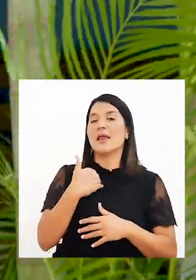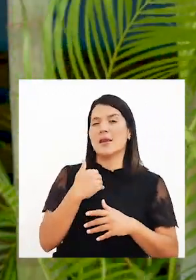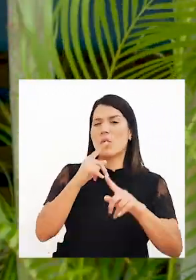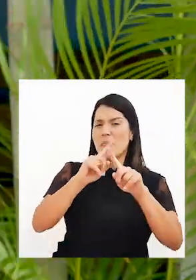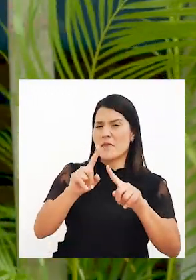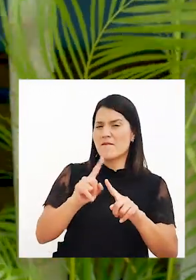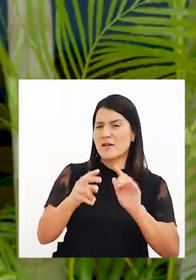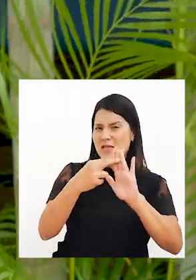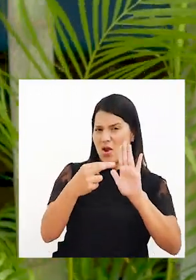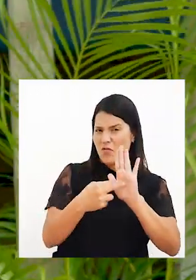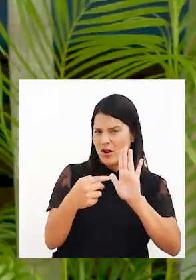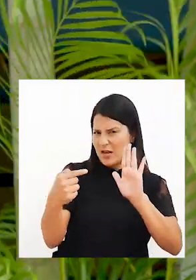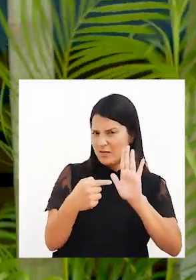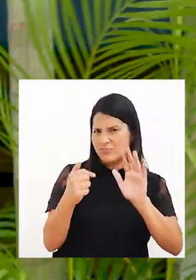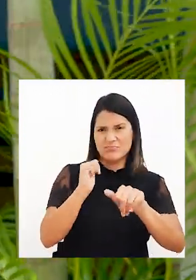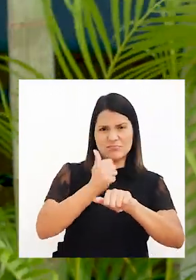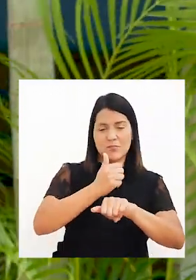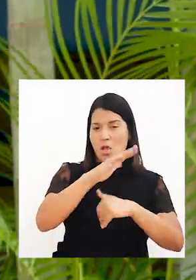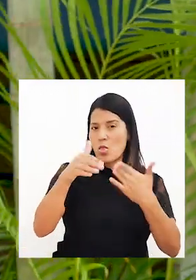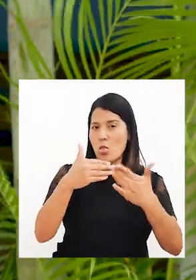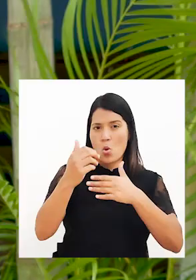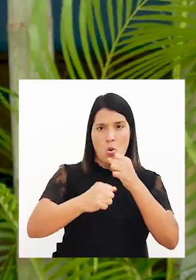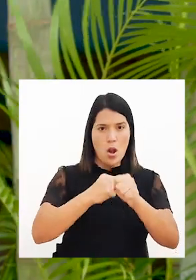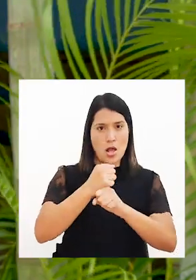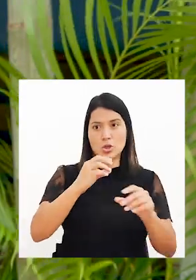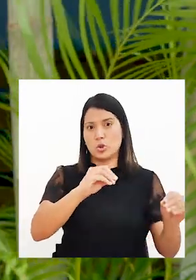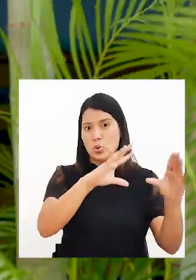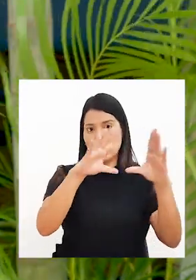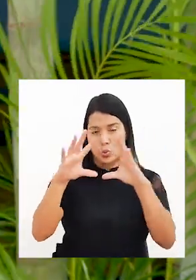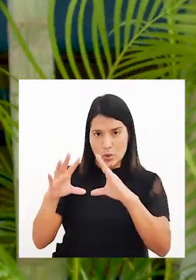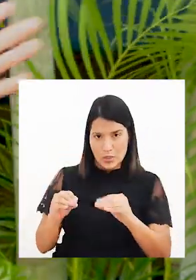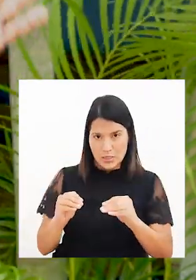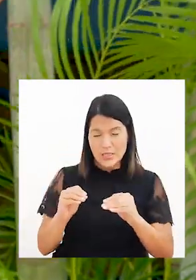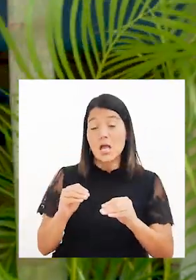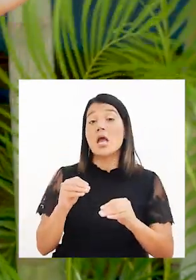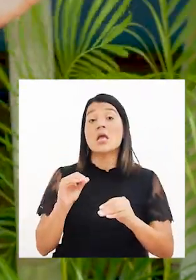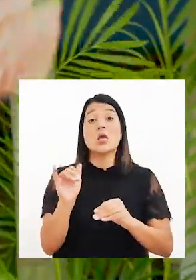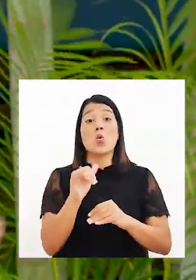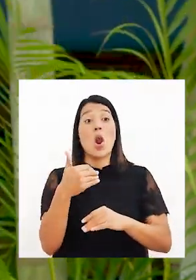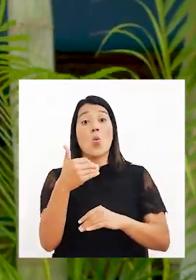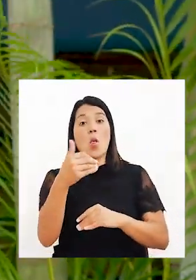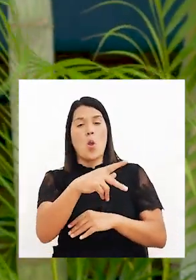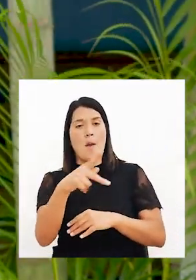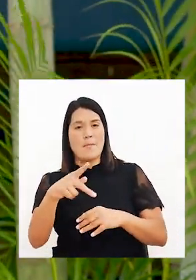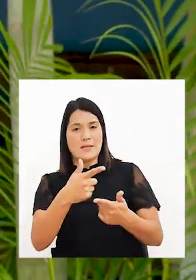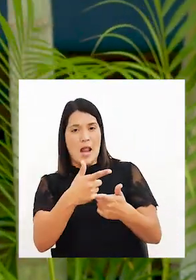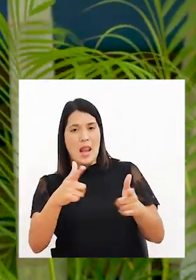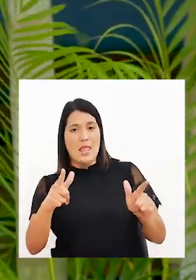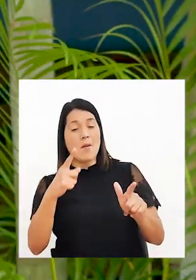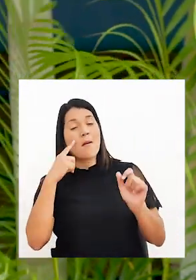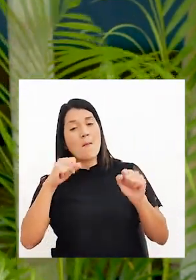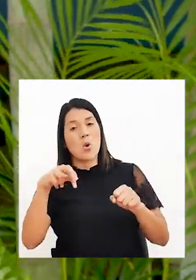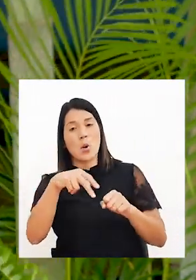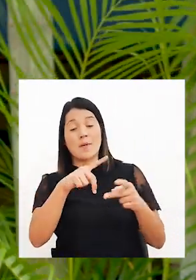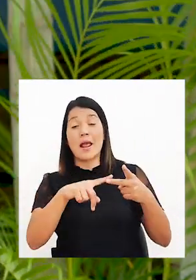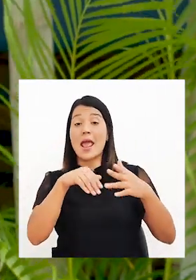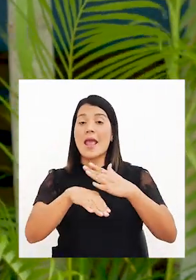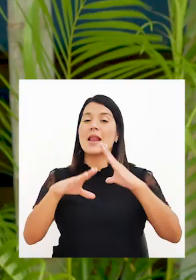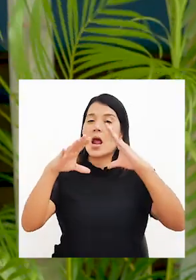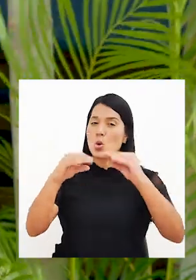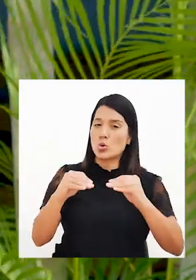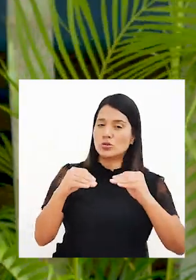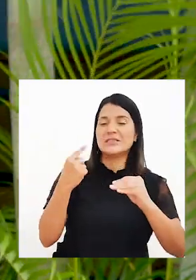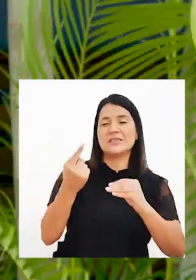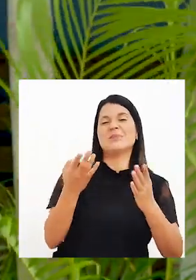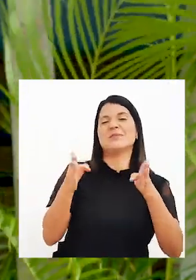regulaciones, la tenemos durante todo el año, ¿verdad? Durante el día es cuando la playa está libre, ¿verdad? Para poder caminar. Durante la noche normalmente siempre